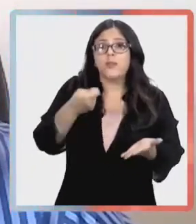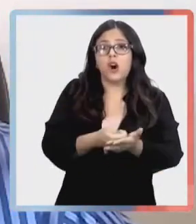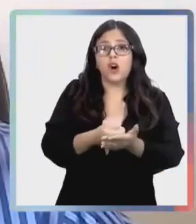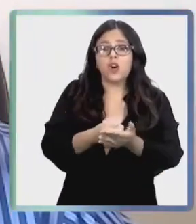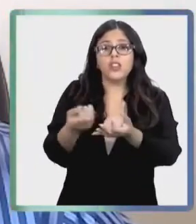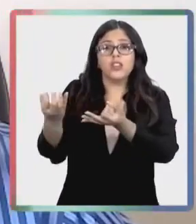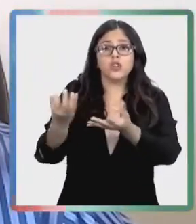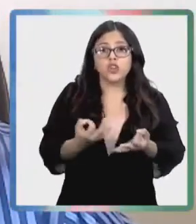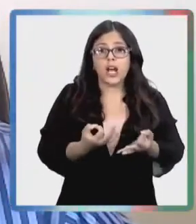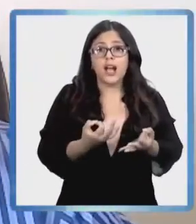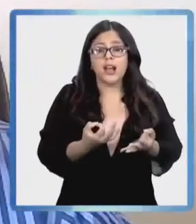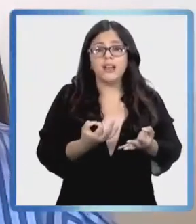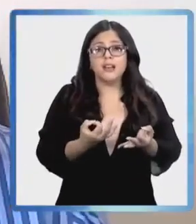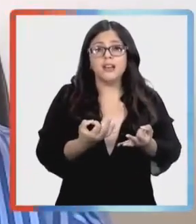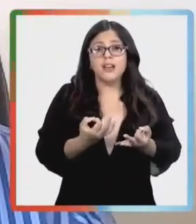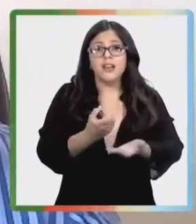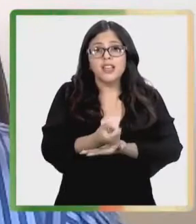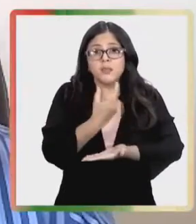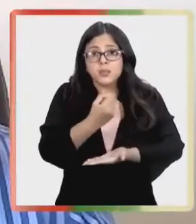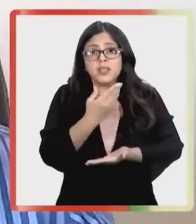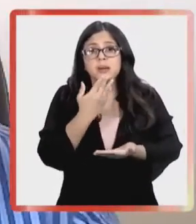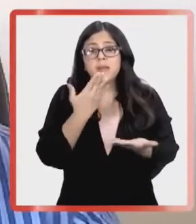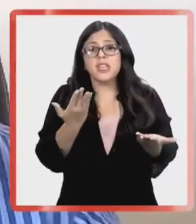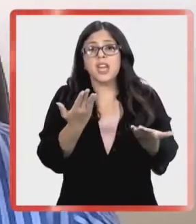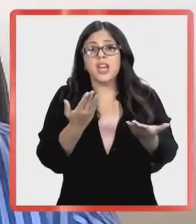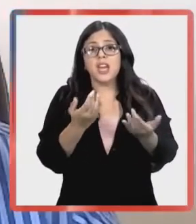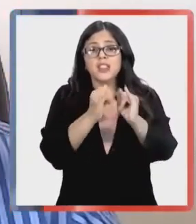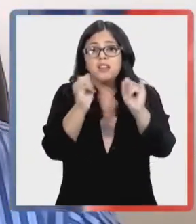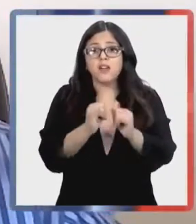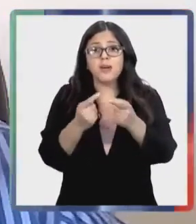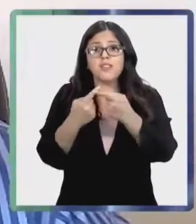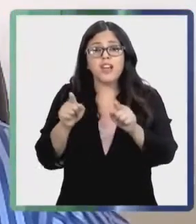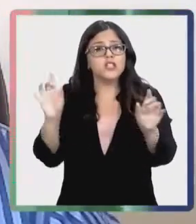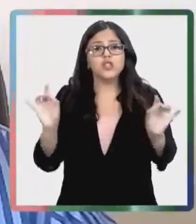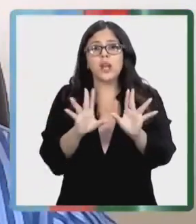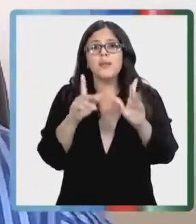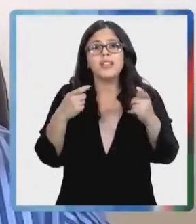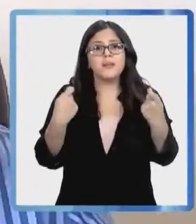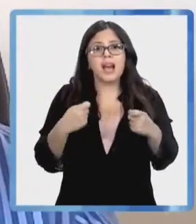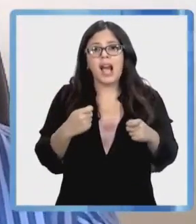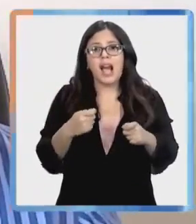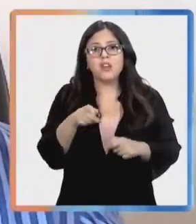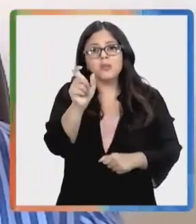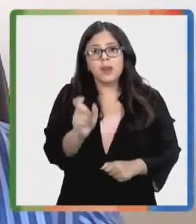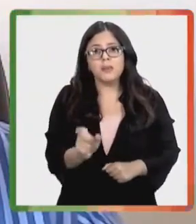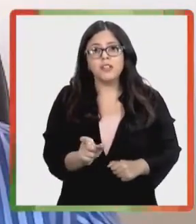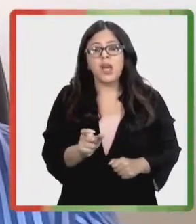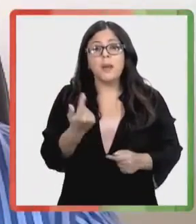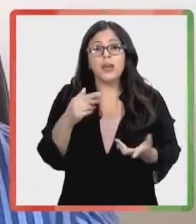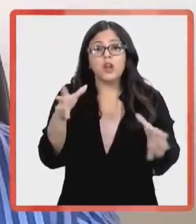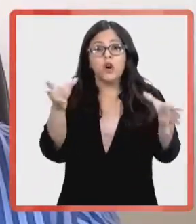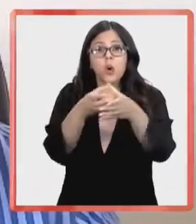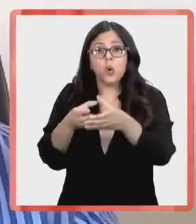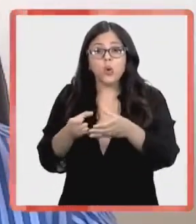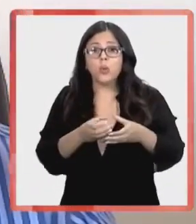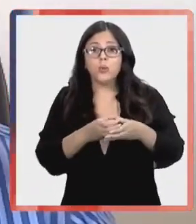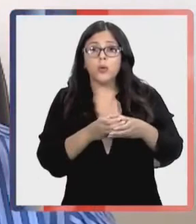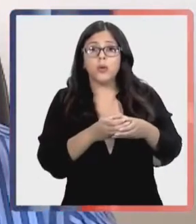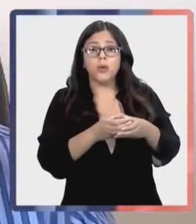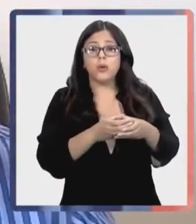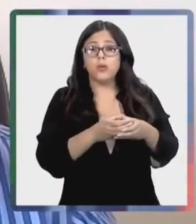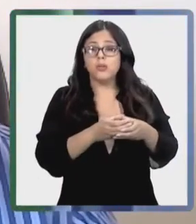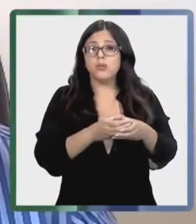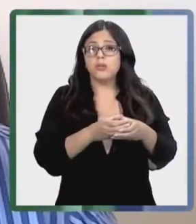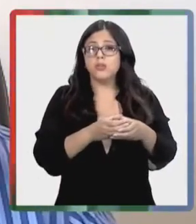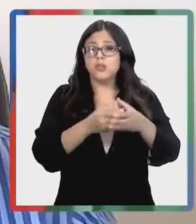del valor total del producto y además en forma diferida. Eso es lo más caro que podría pasarle a alguien. Los grupos A y B son los mayoritarios, ¿eh? Estamos